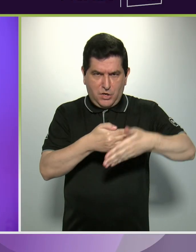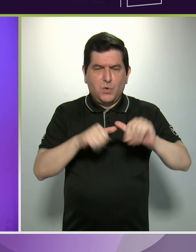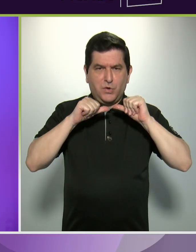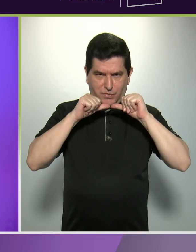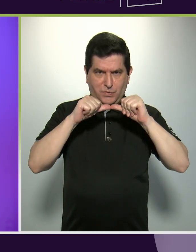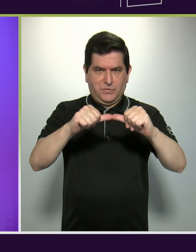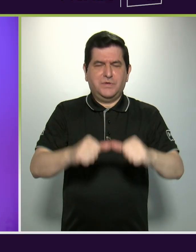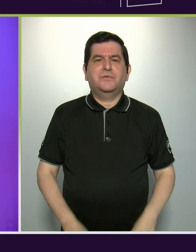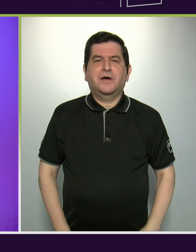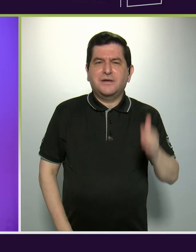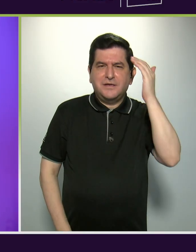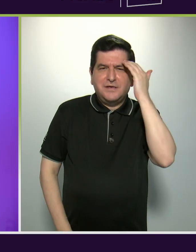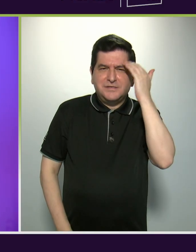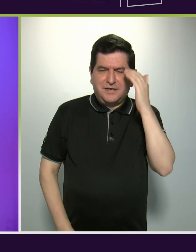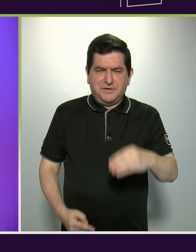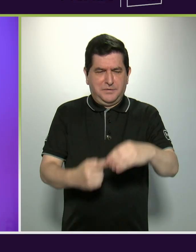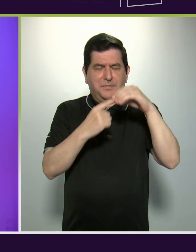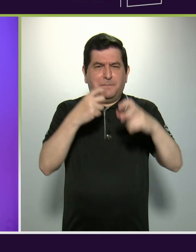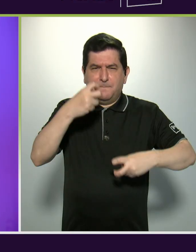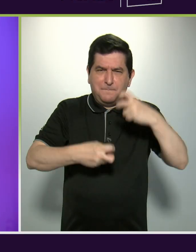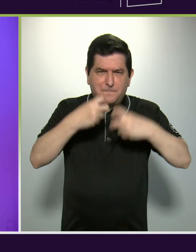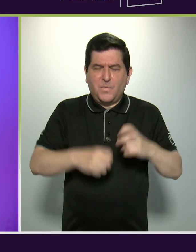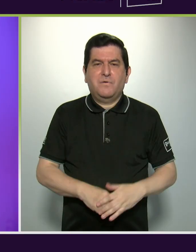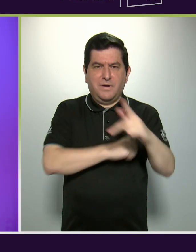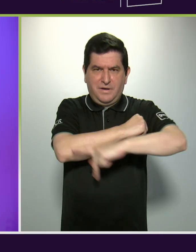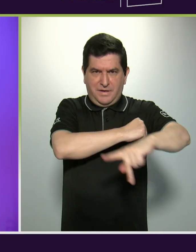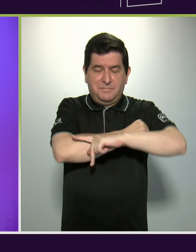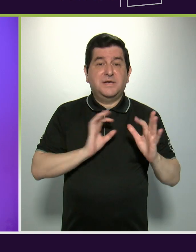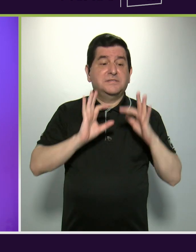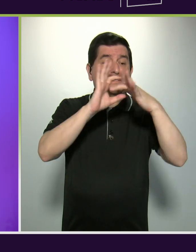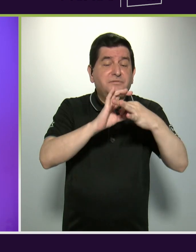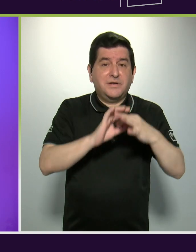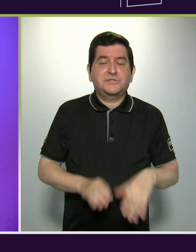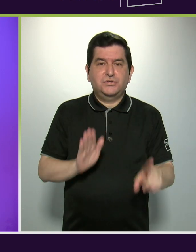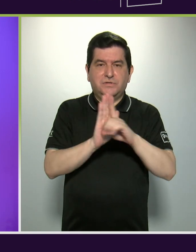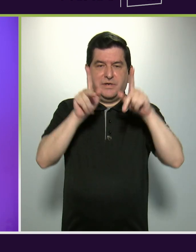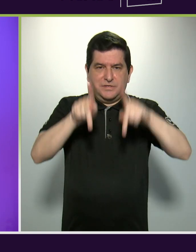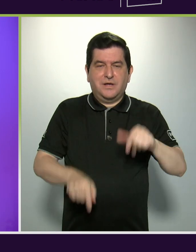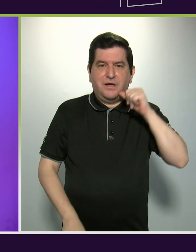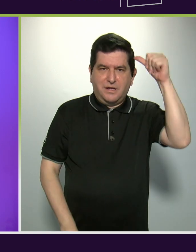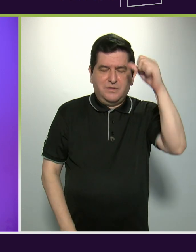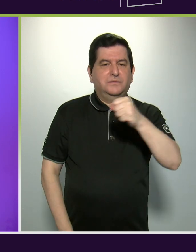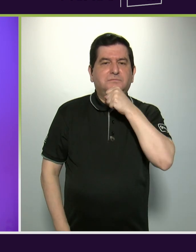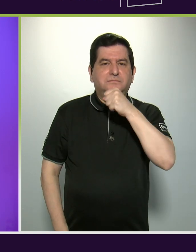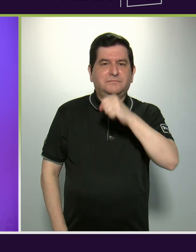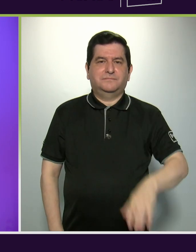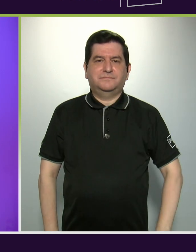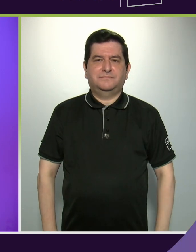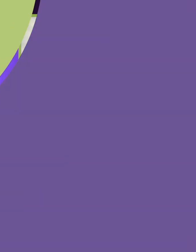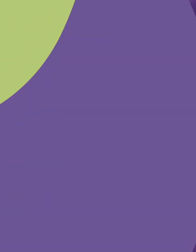de regreso para conocer las principales problemáticas país con respecto a los derechos de las personas adultas mayores.